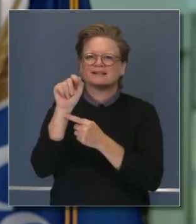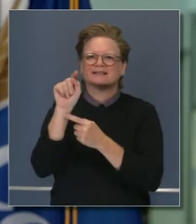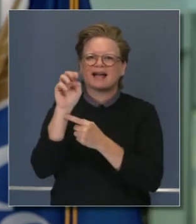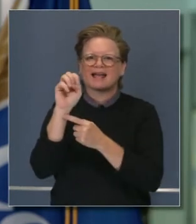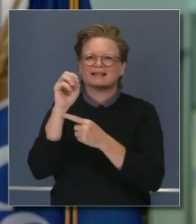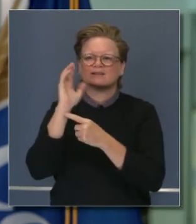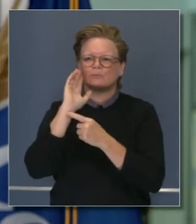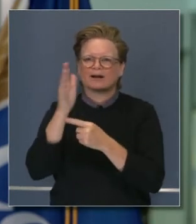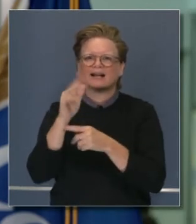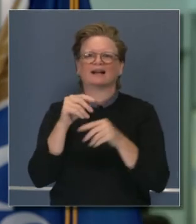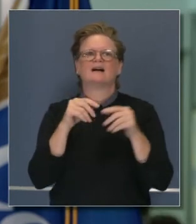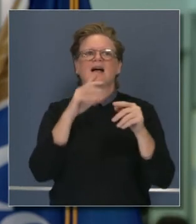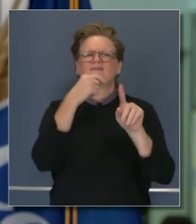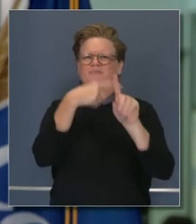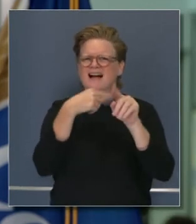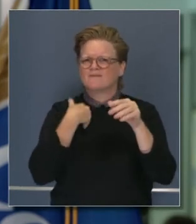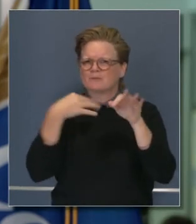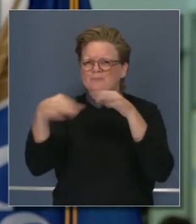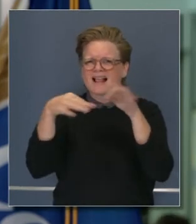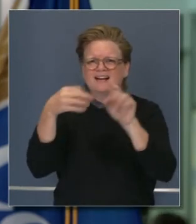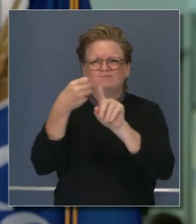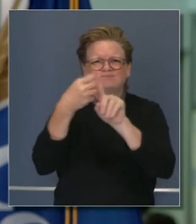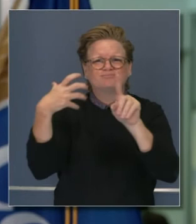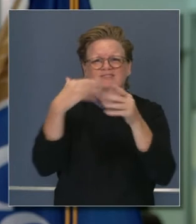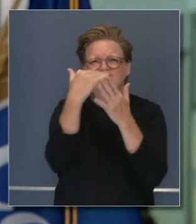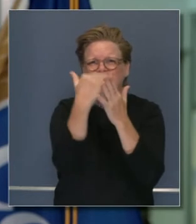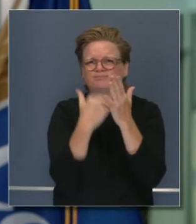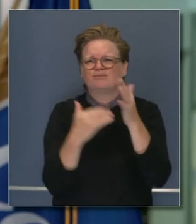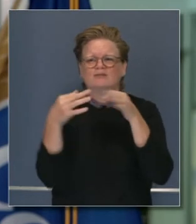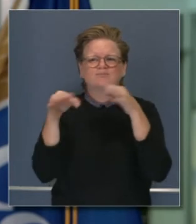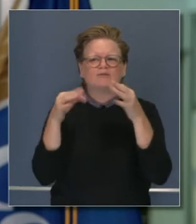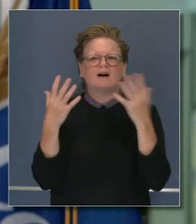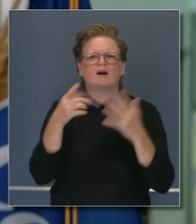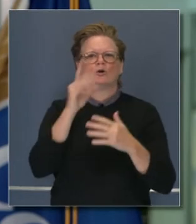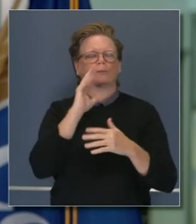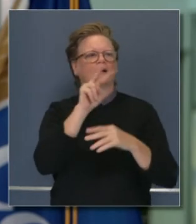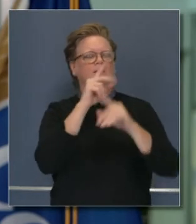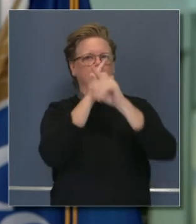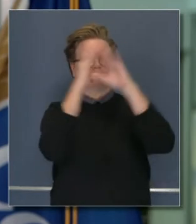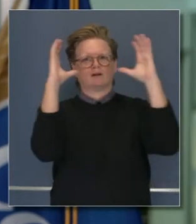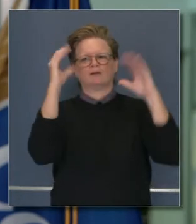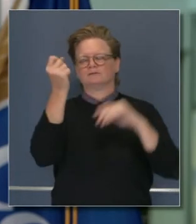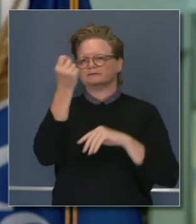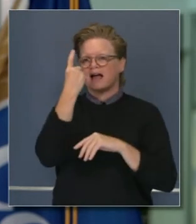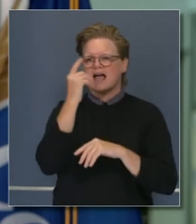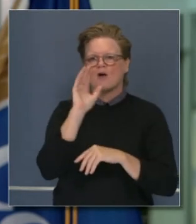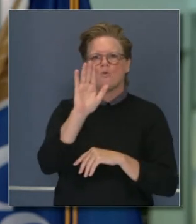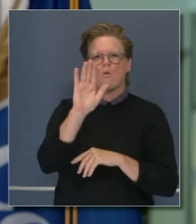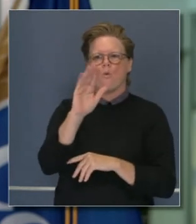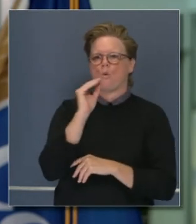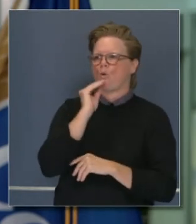sitio web que les proporciona más detalle, más claridad para su condado en particular.